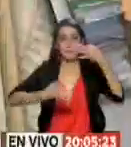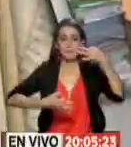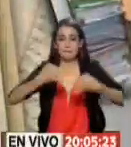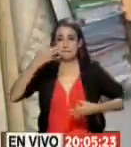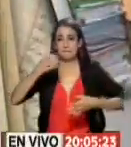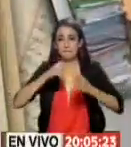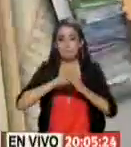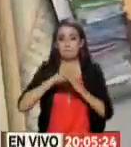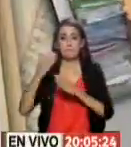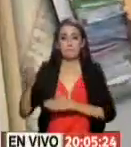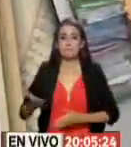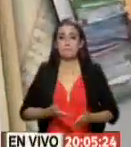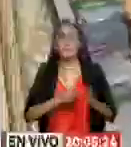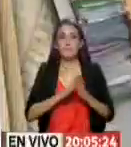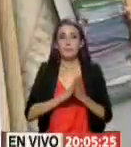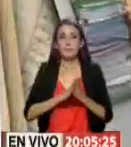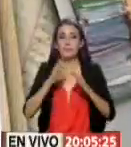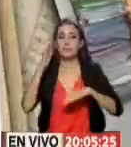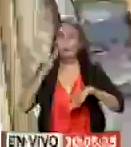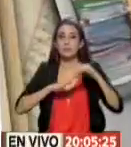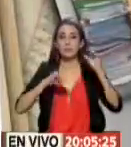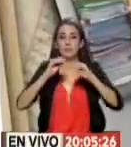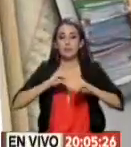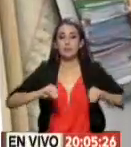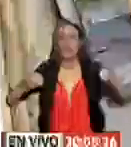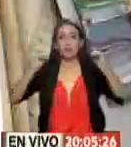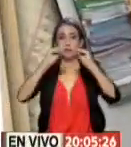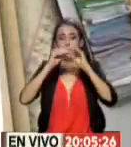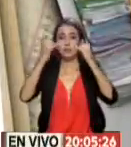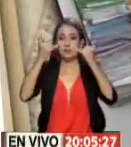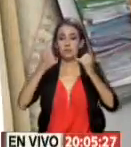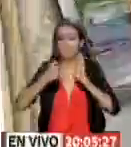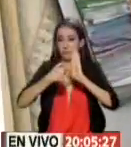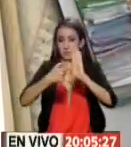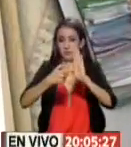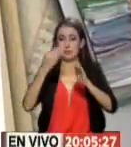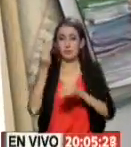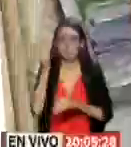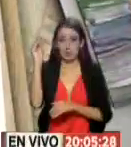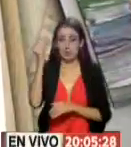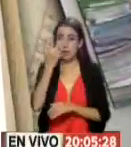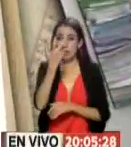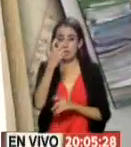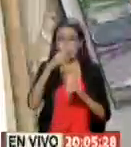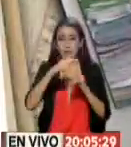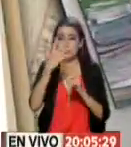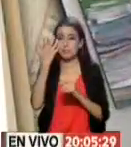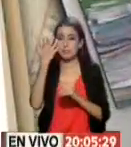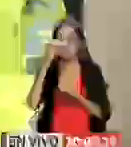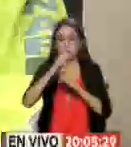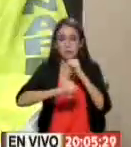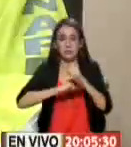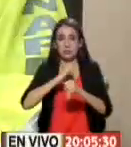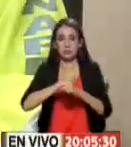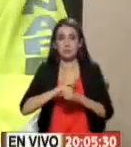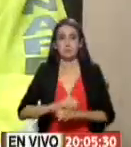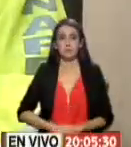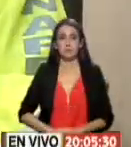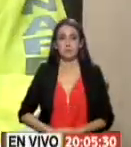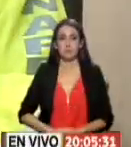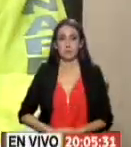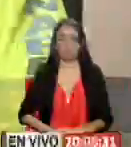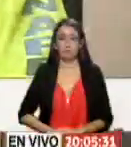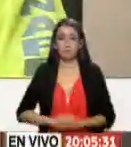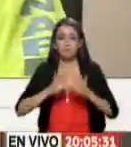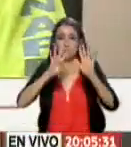nivel nacional. El mayor índice de estos delitos se presentan en adolescentes de 13 a 15 años de edad. Tenemos